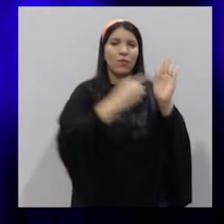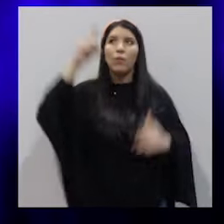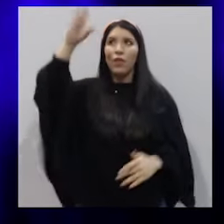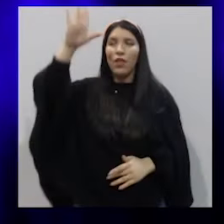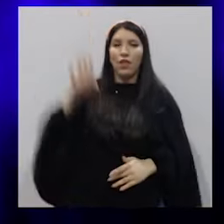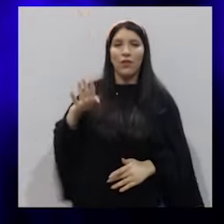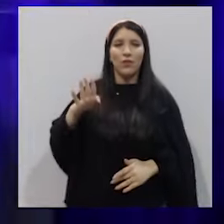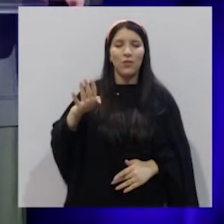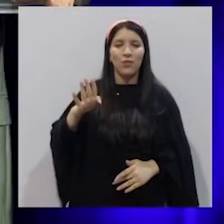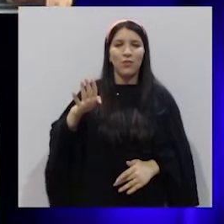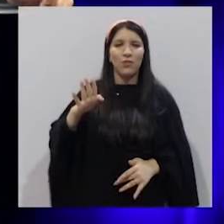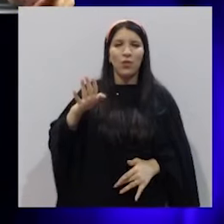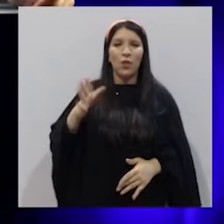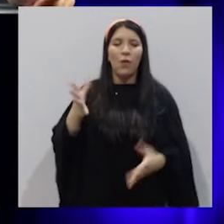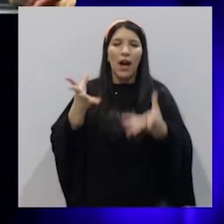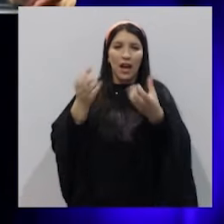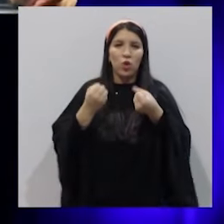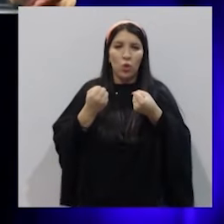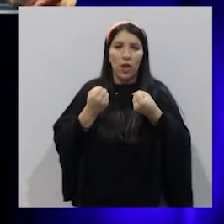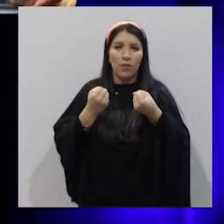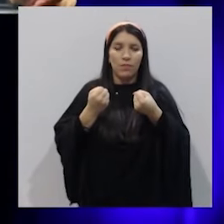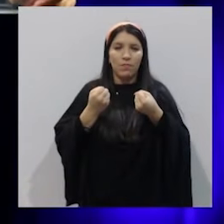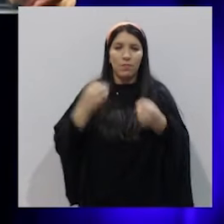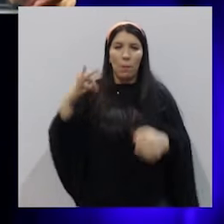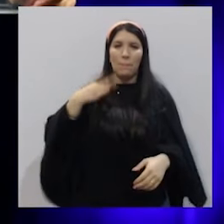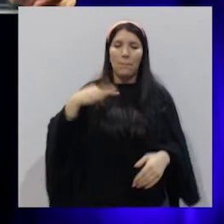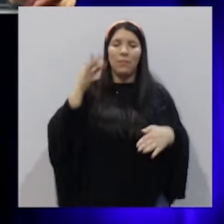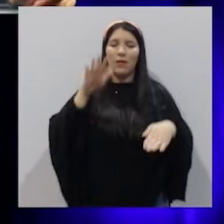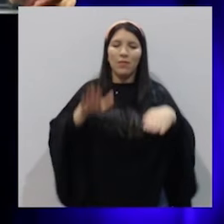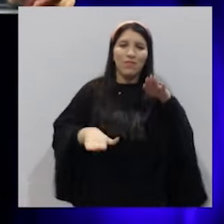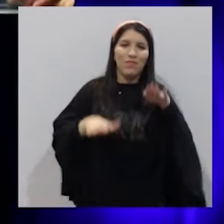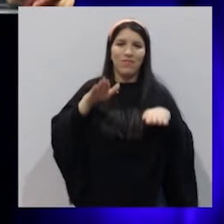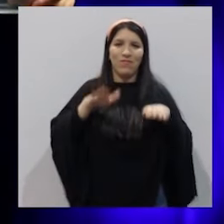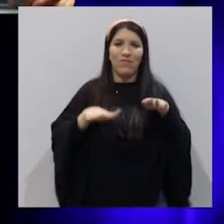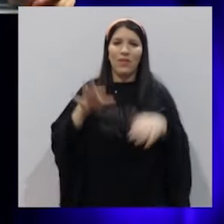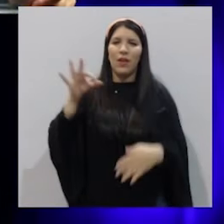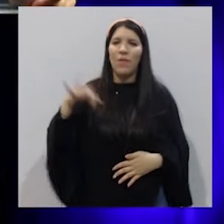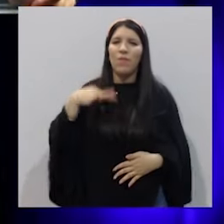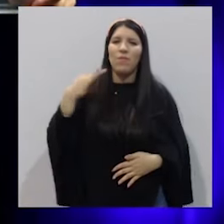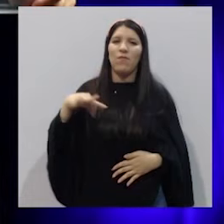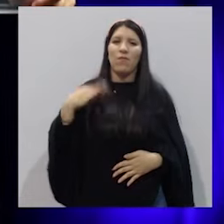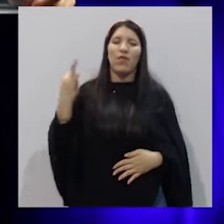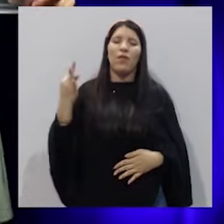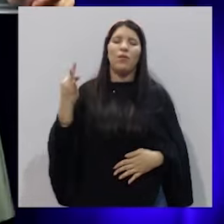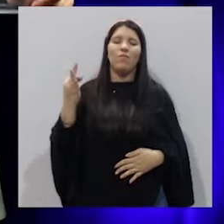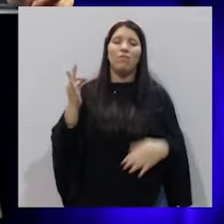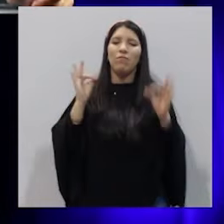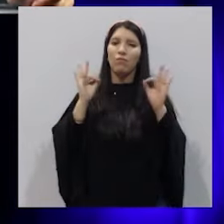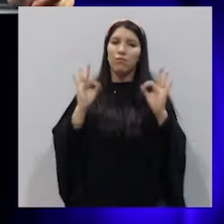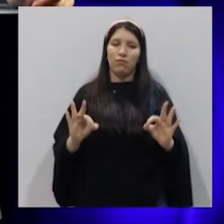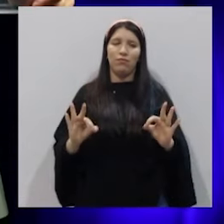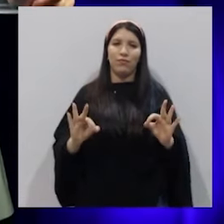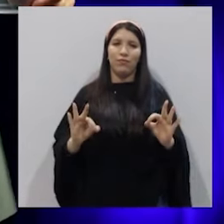capítulo 5 verso 8 practiquen el dominio propio esa es el arma poderosa que tenemos